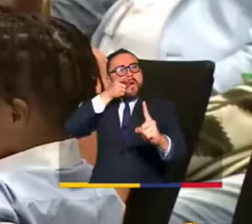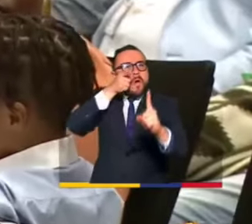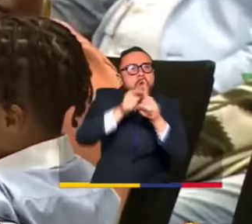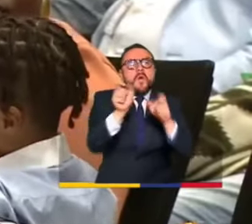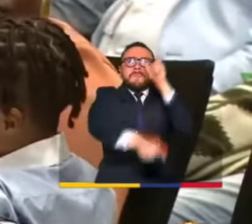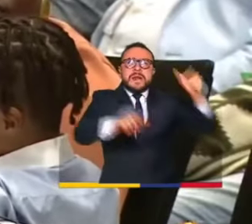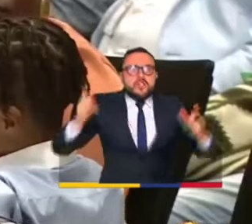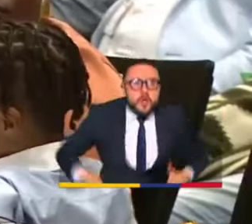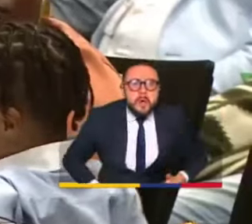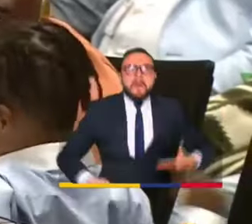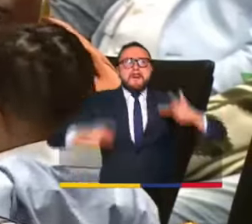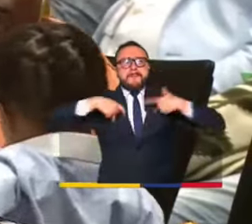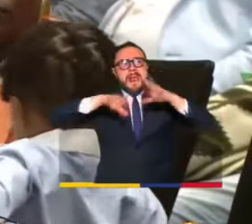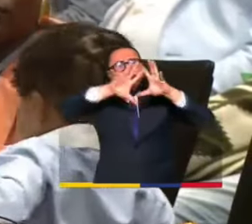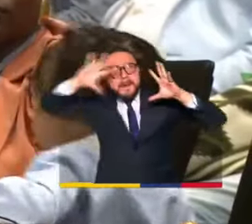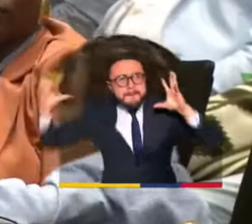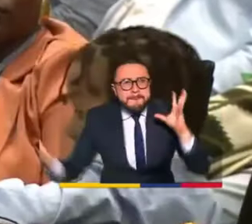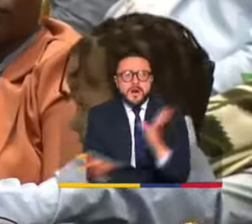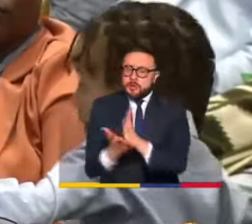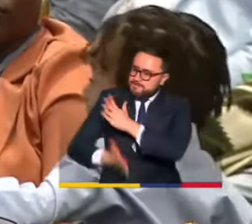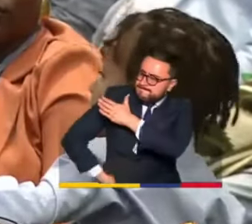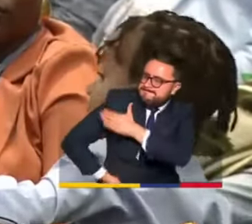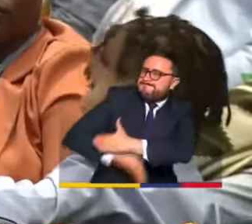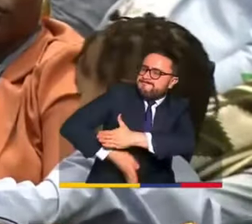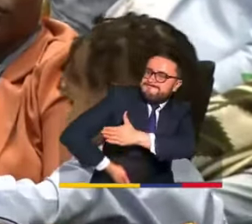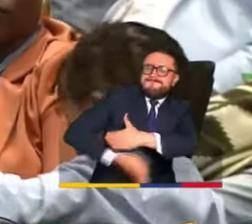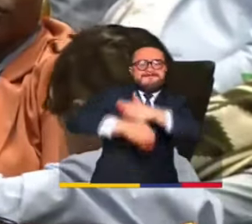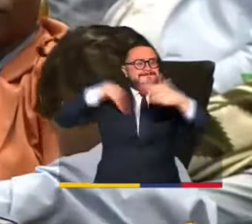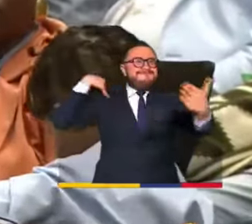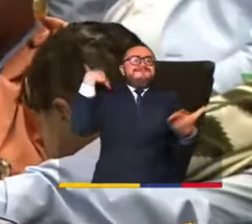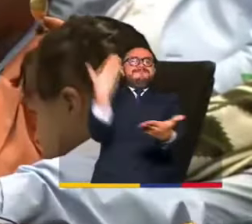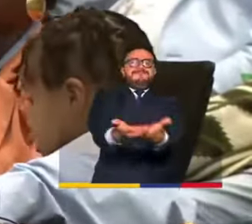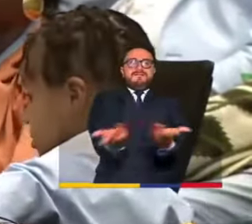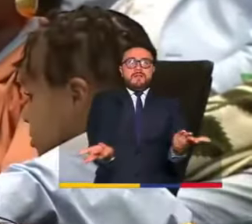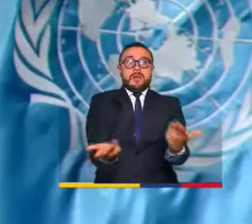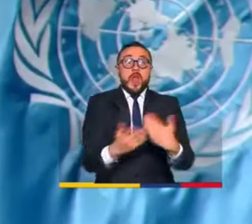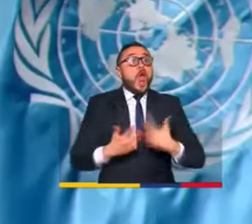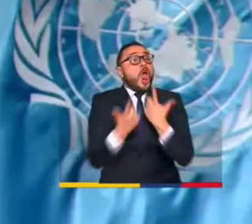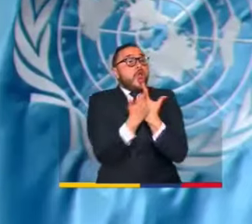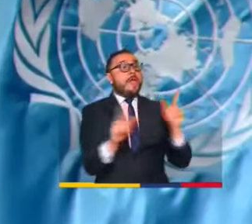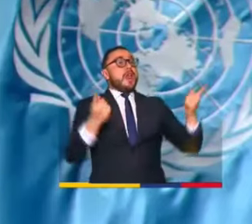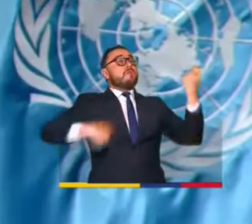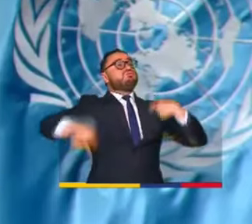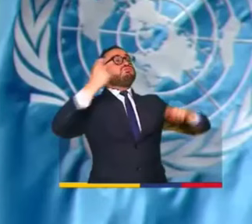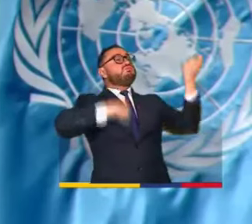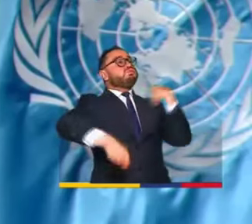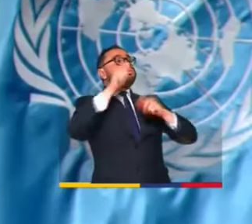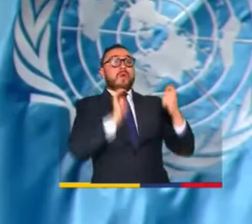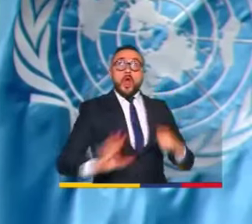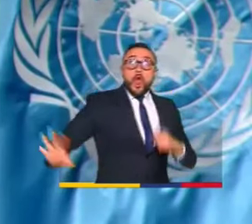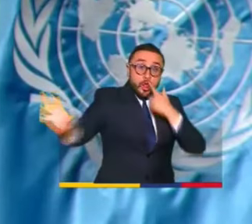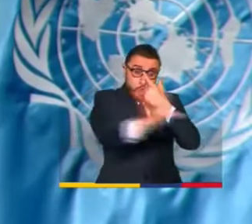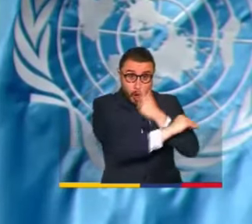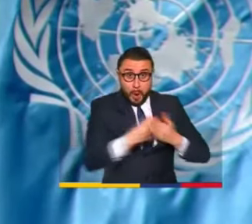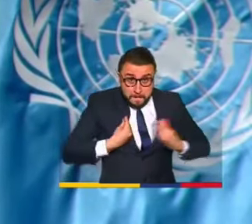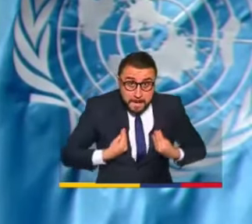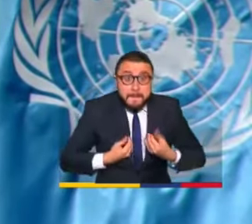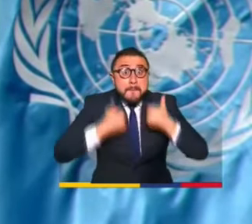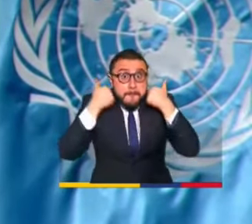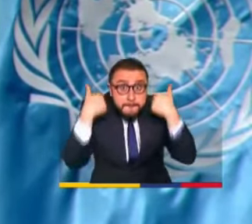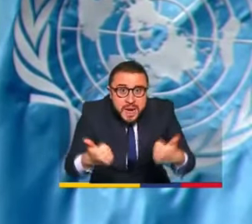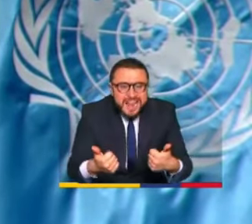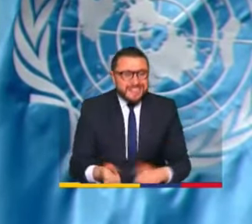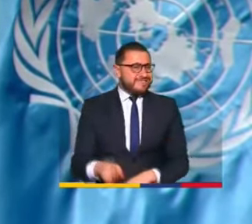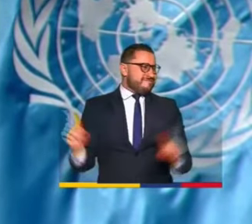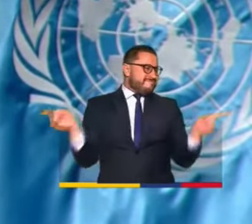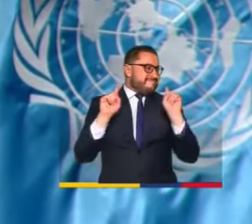La libertad del mercado no lleva a la maximización del bienestar. La libertad